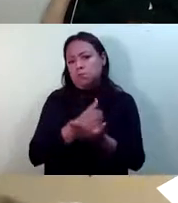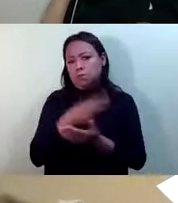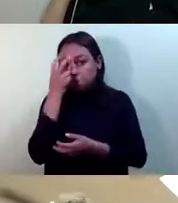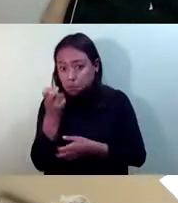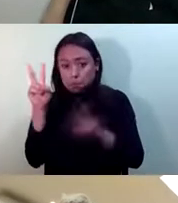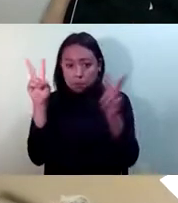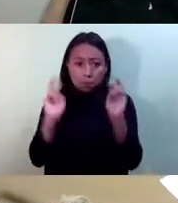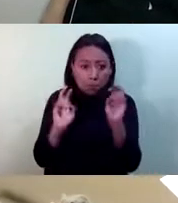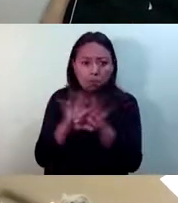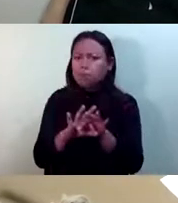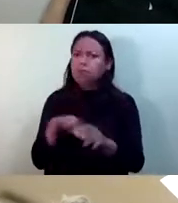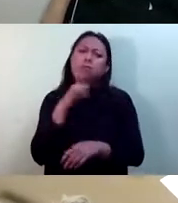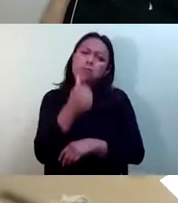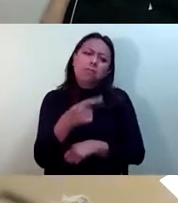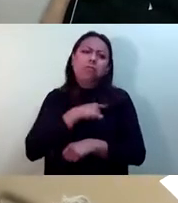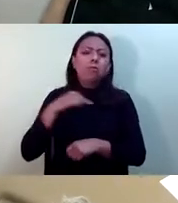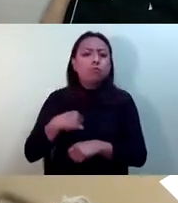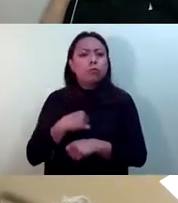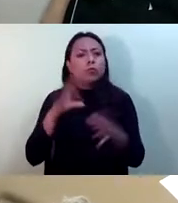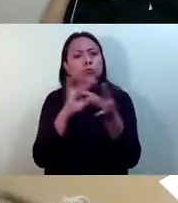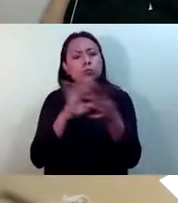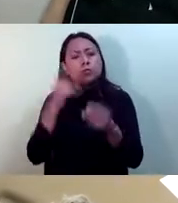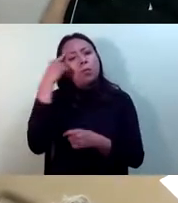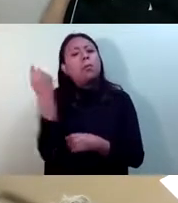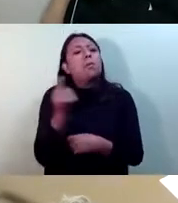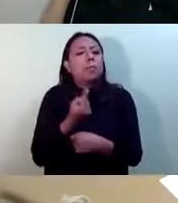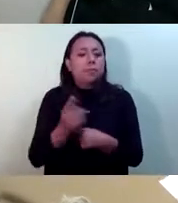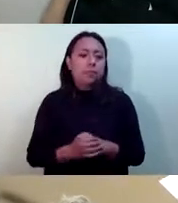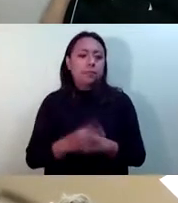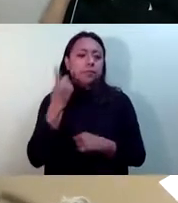no tenemos por qué mencionarlo. Diputado Hernández Mirón, adelante.